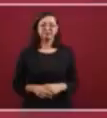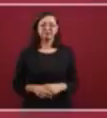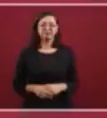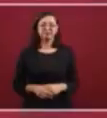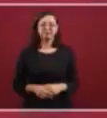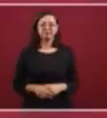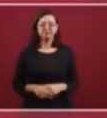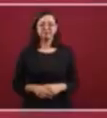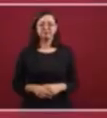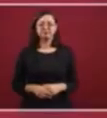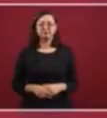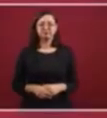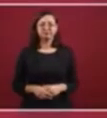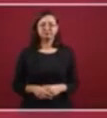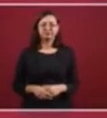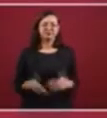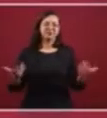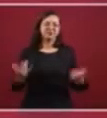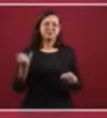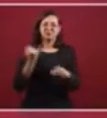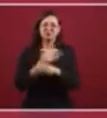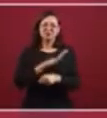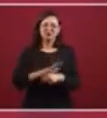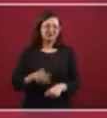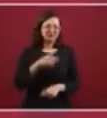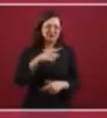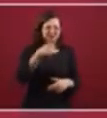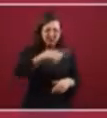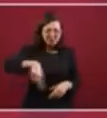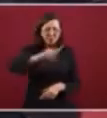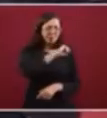No se puede enfrentar el mal con el mal.